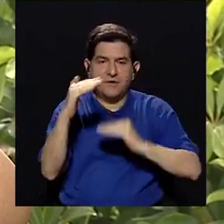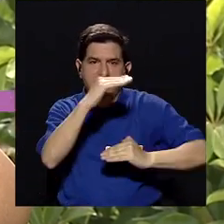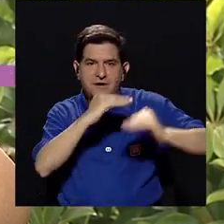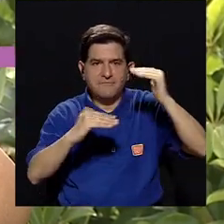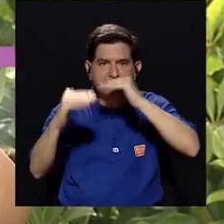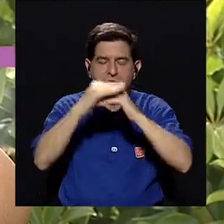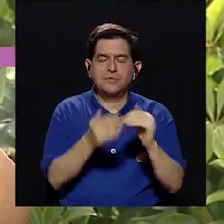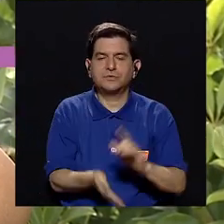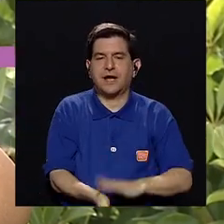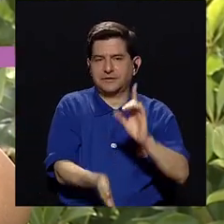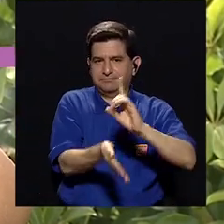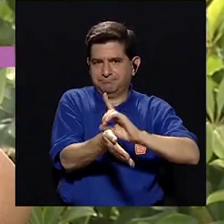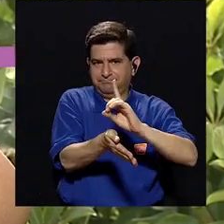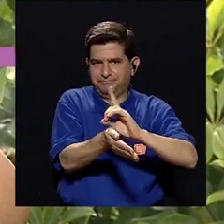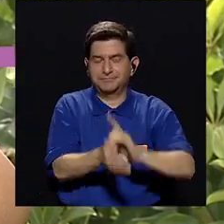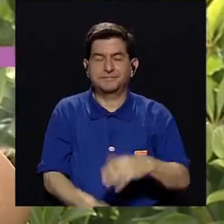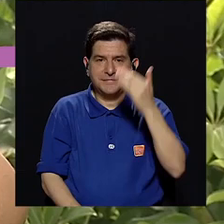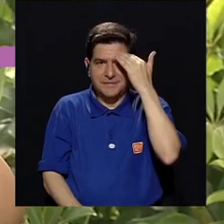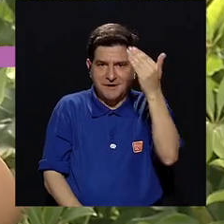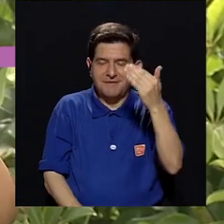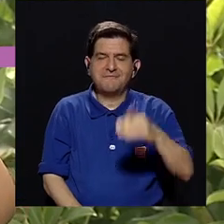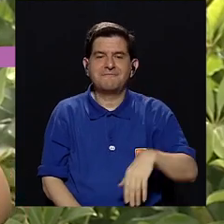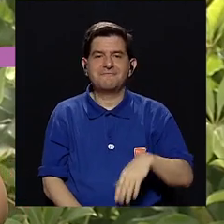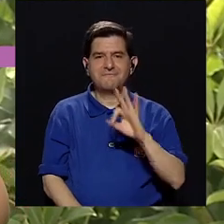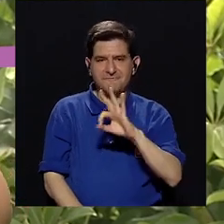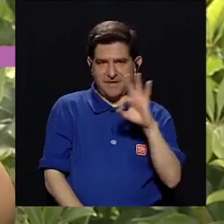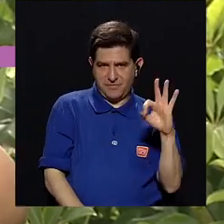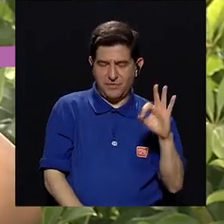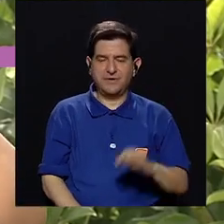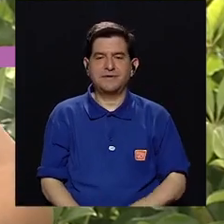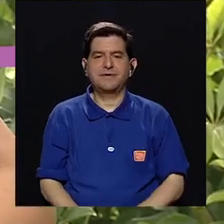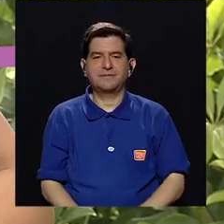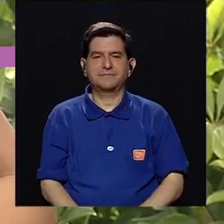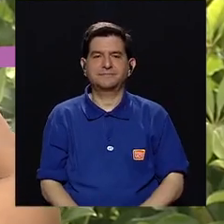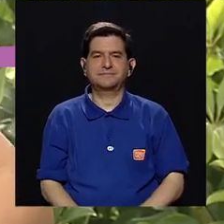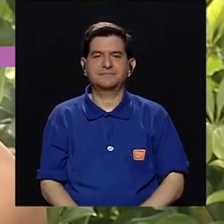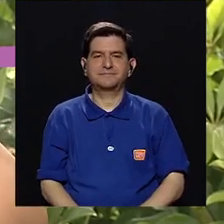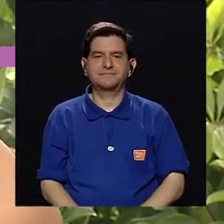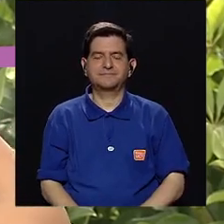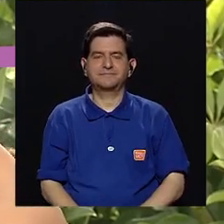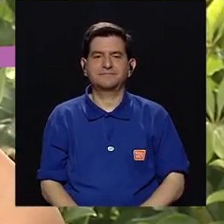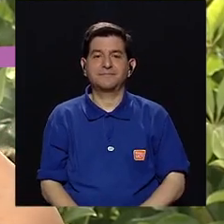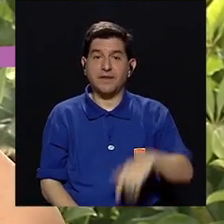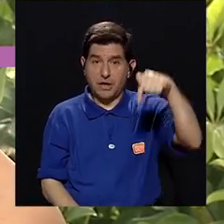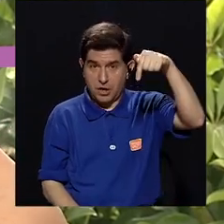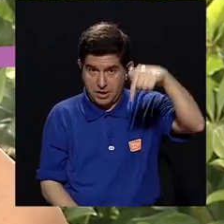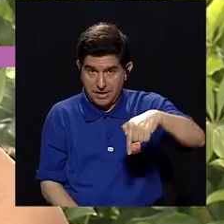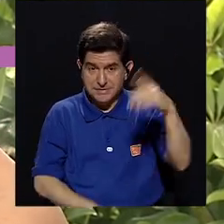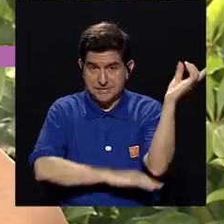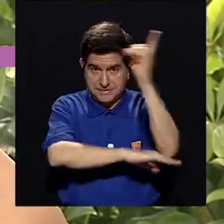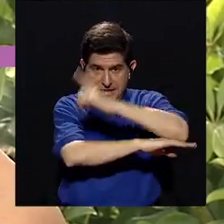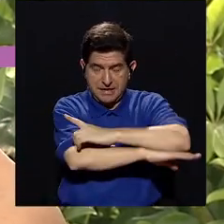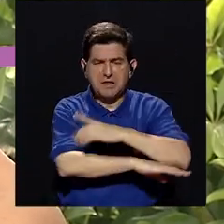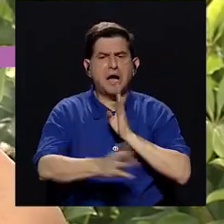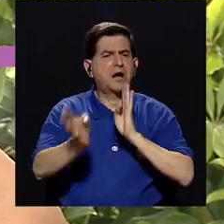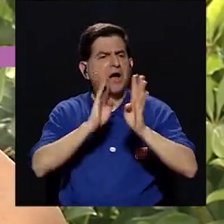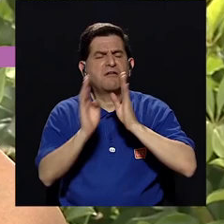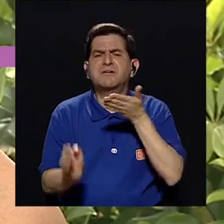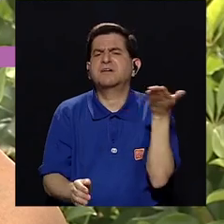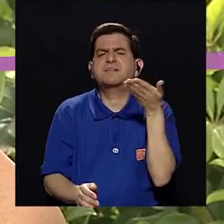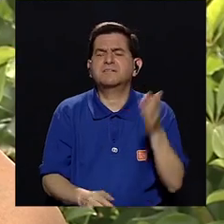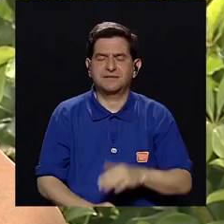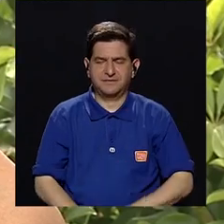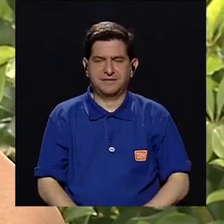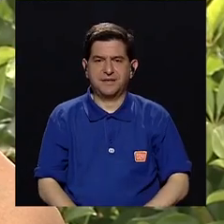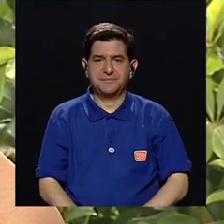medicina les saluda fabiola fernández trejos y para hoy vamos a conversar acerca del